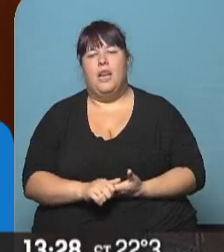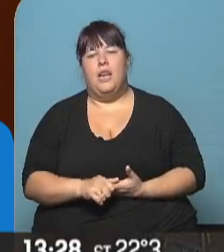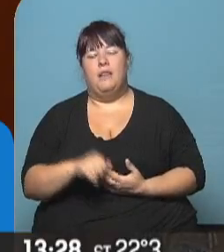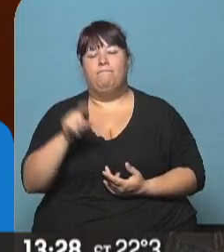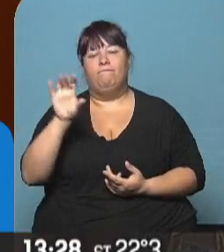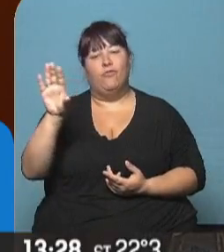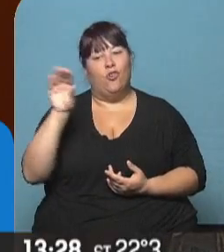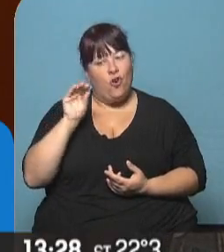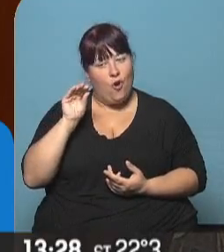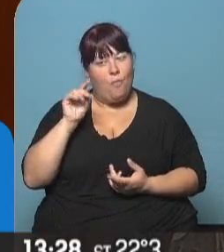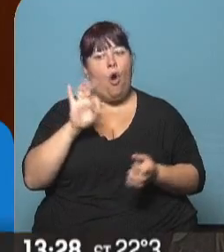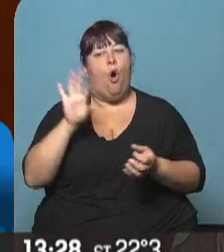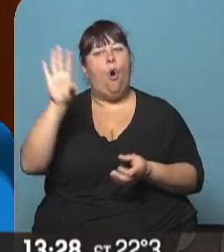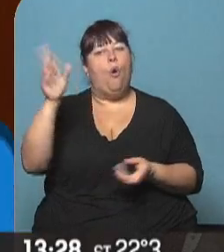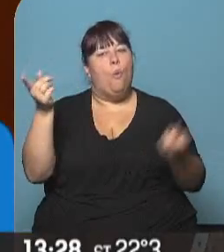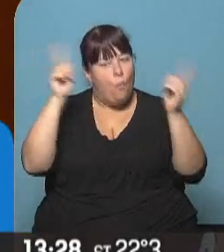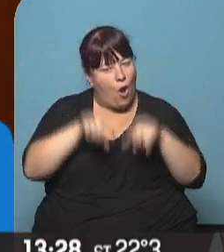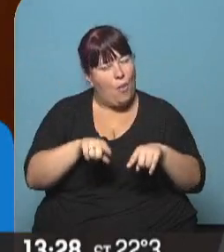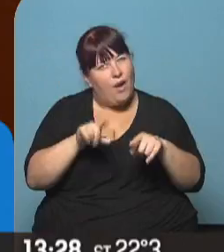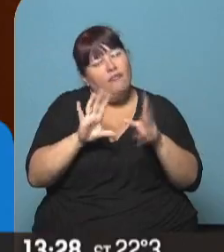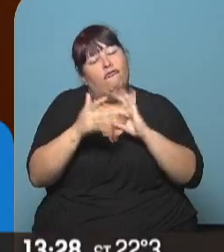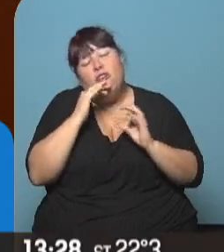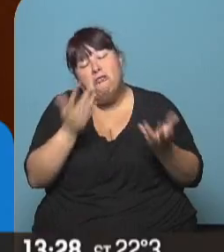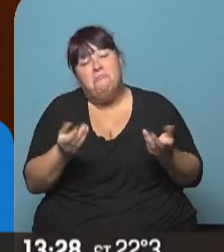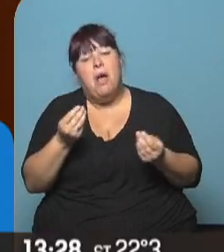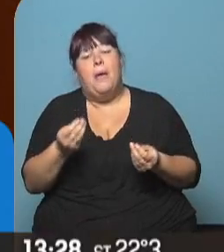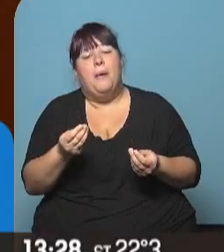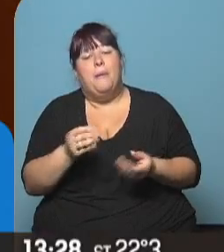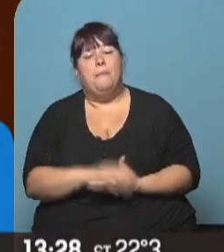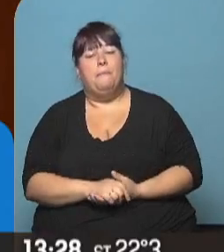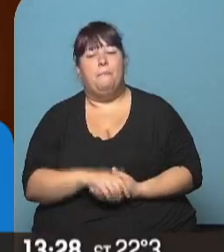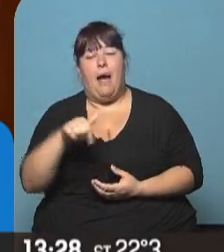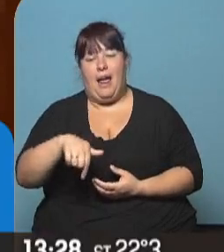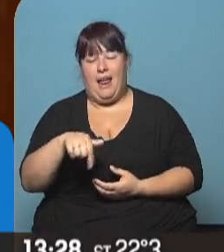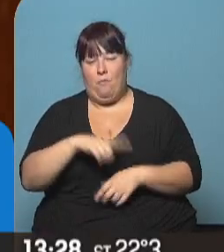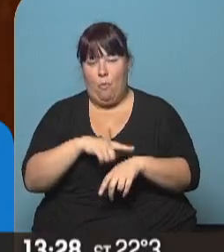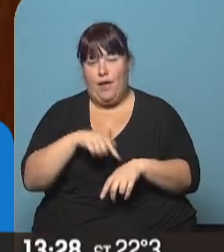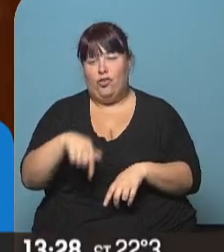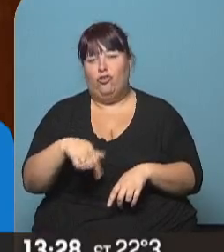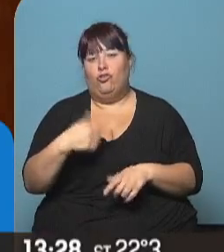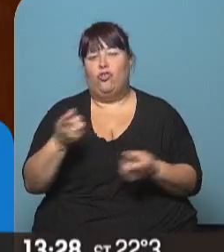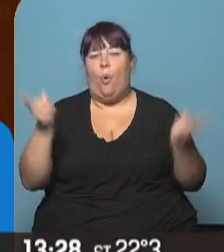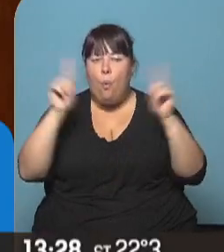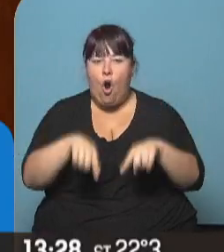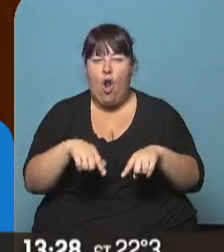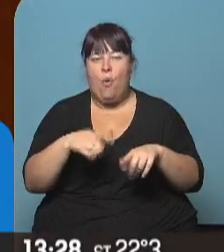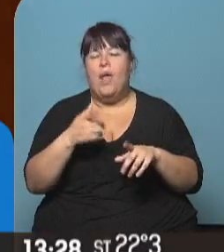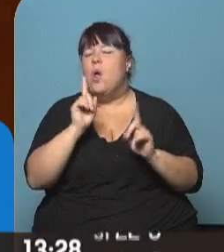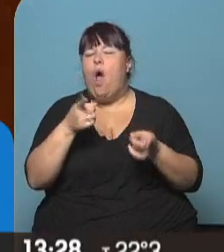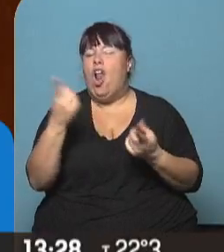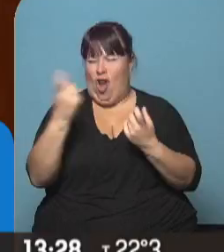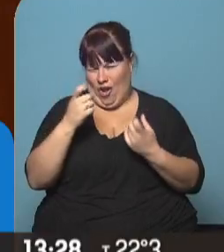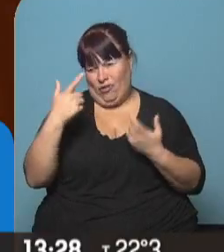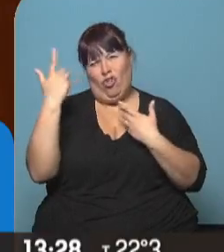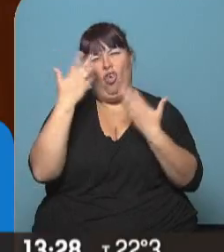es necesario tomar, ¿no? O retomar, por así decirlo, como para este momento, para revivirlo, tal vez, aunque no